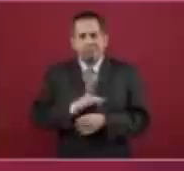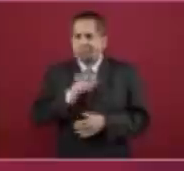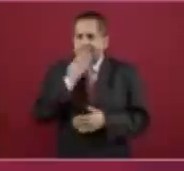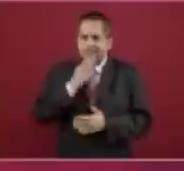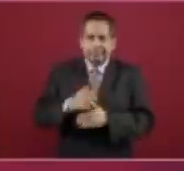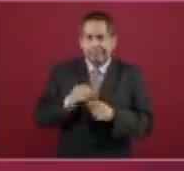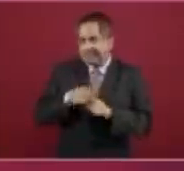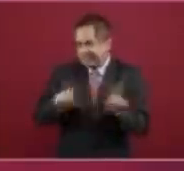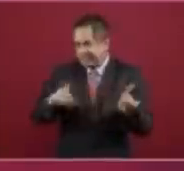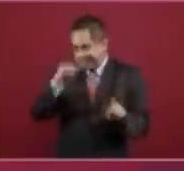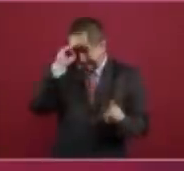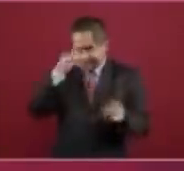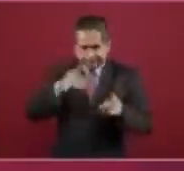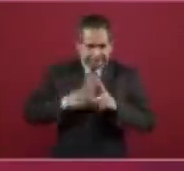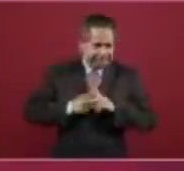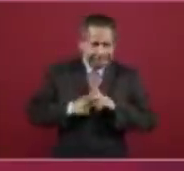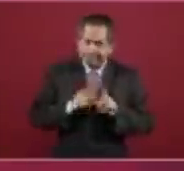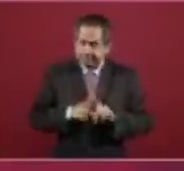de medir.